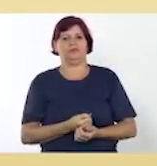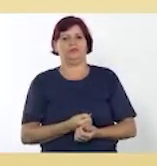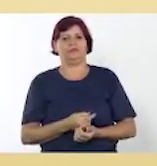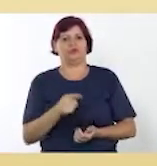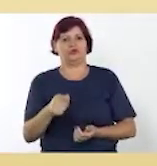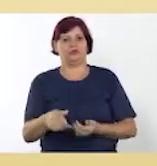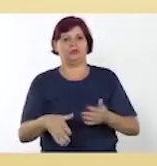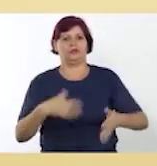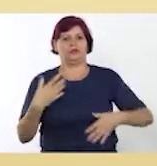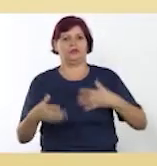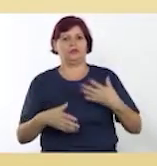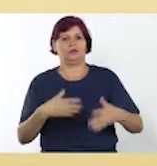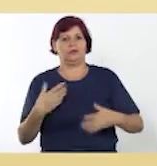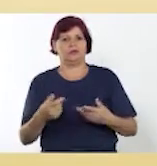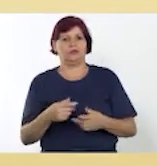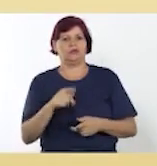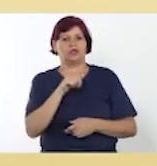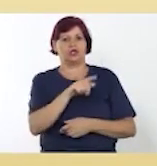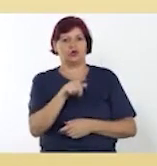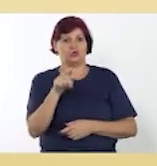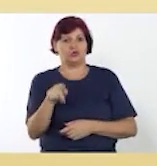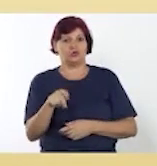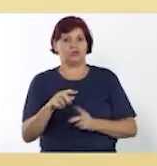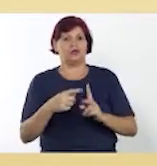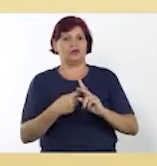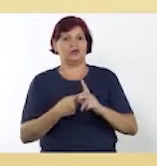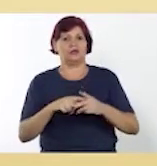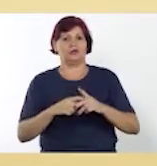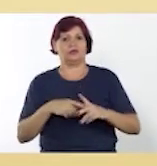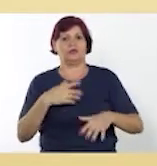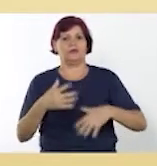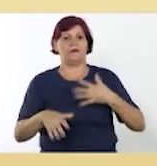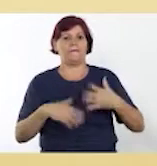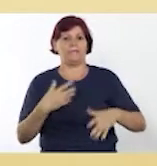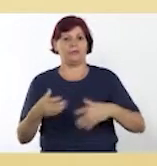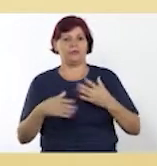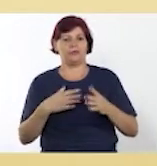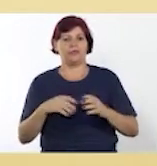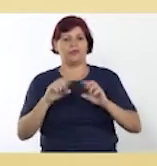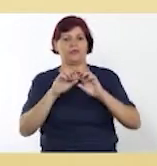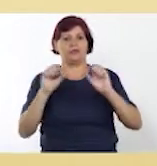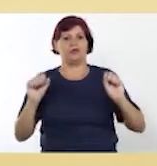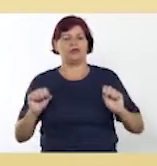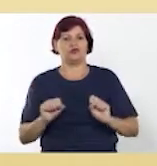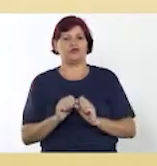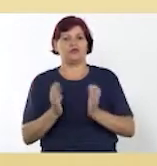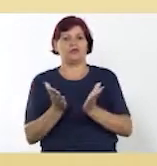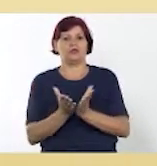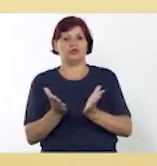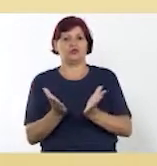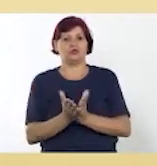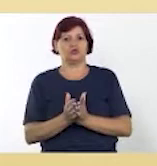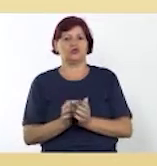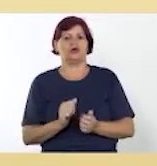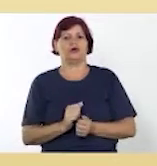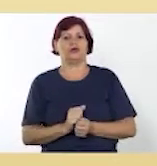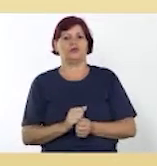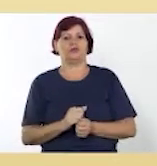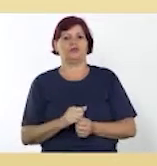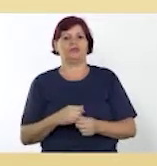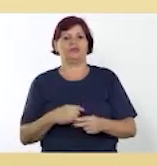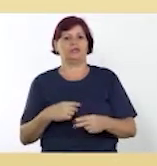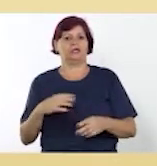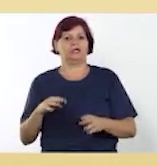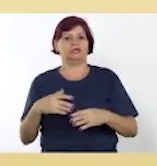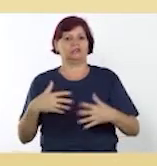esta actividad es que ustedes resuelvan problemas mediante los sistemas estudiados que se corresponden